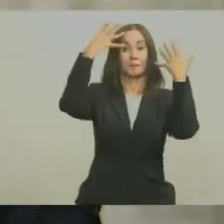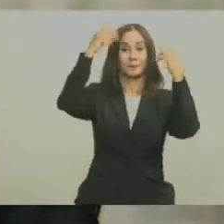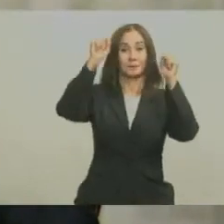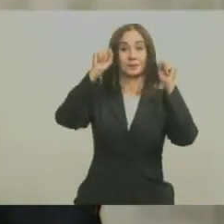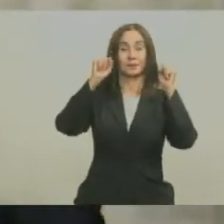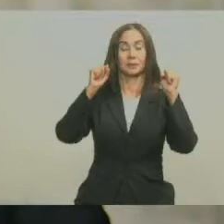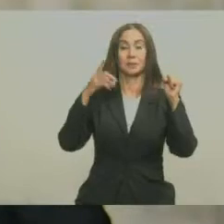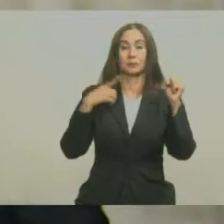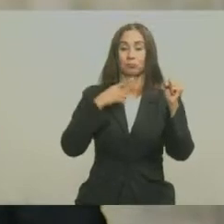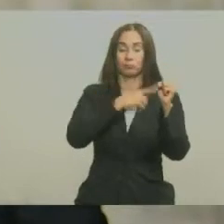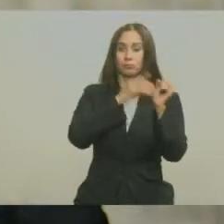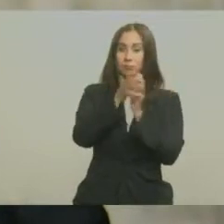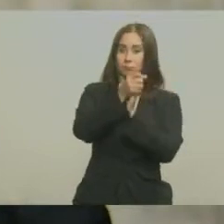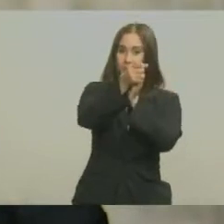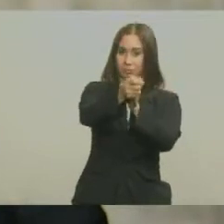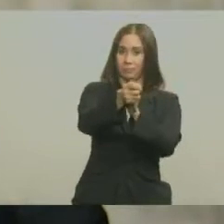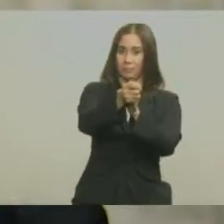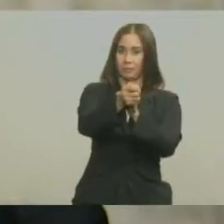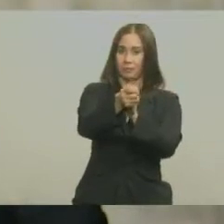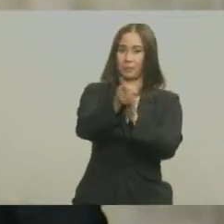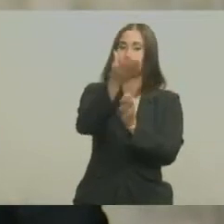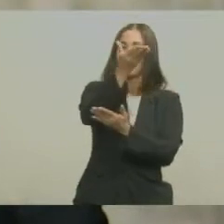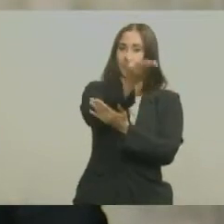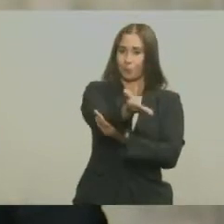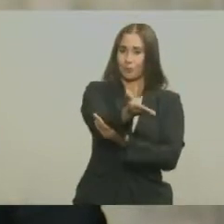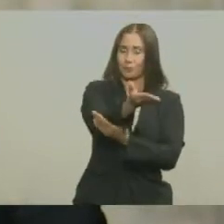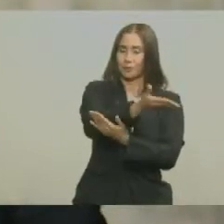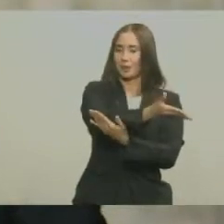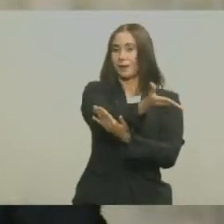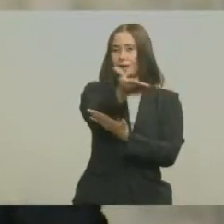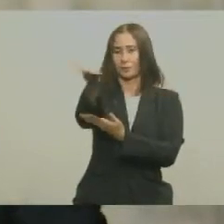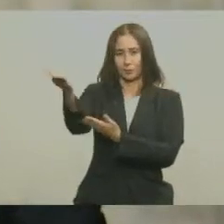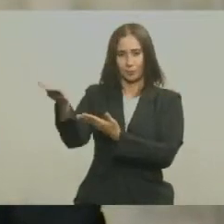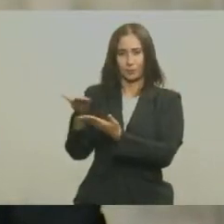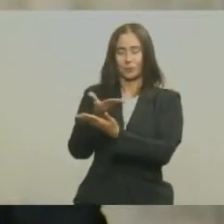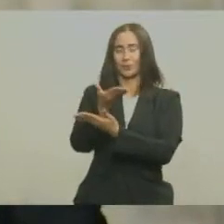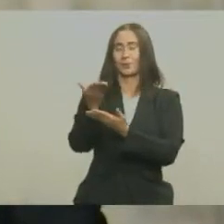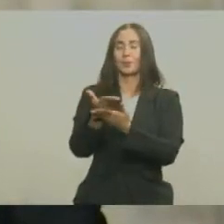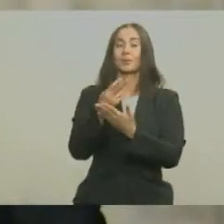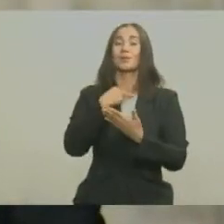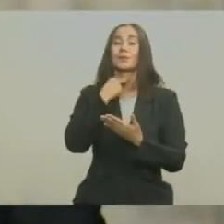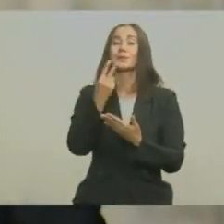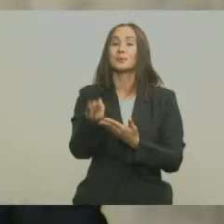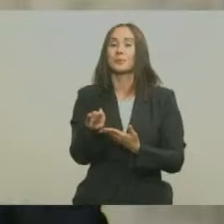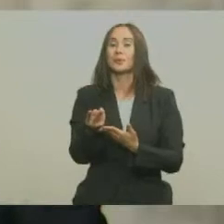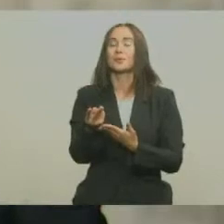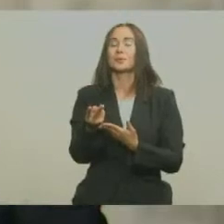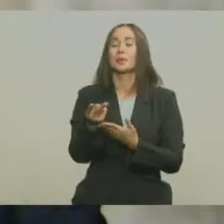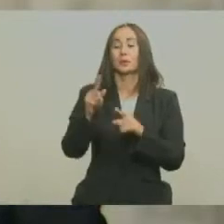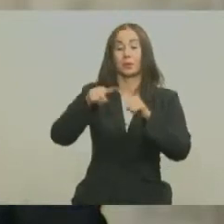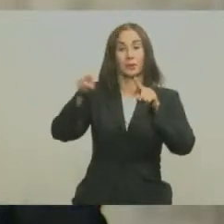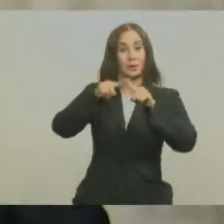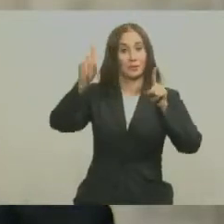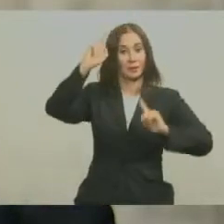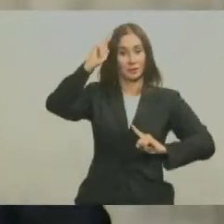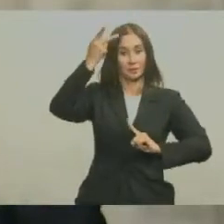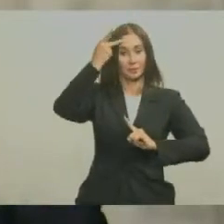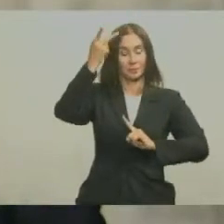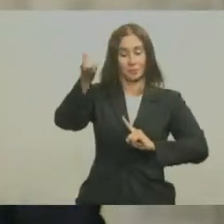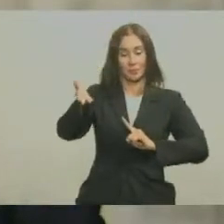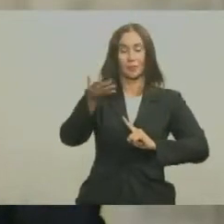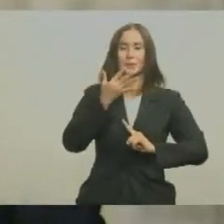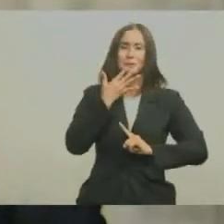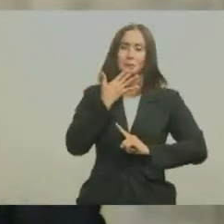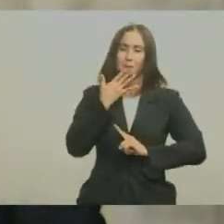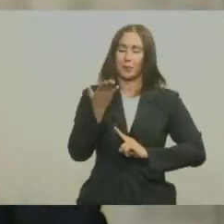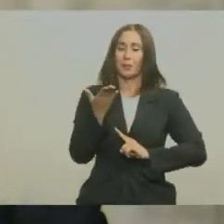de la Cámara de Diputados, y con usted extensivo a todos los voceros de los diferentes bloques